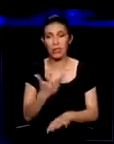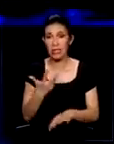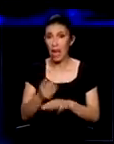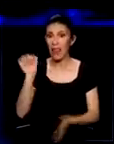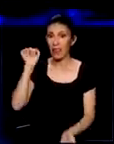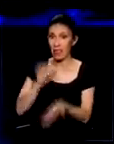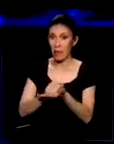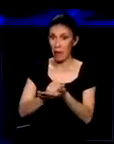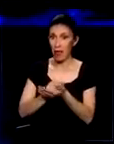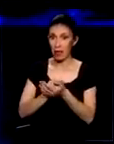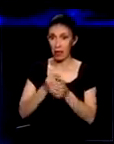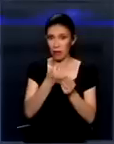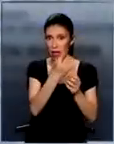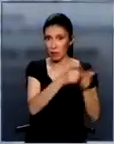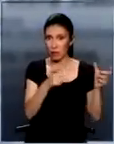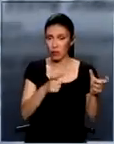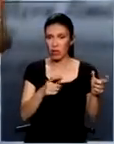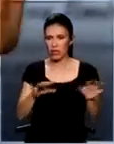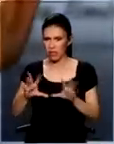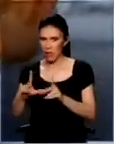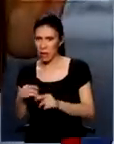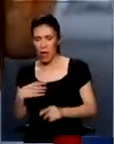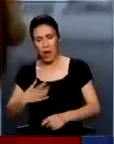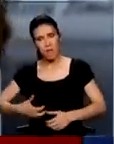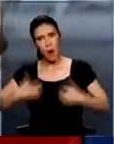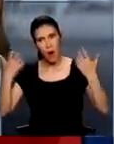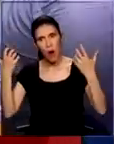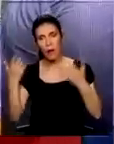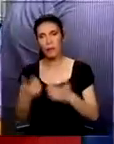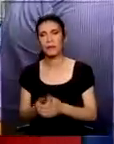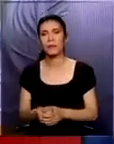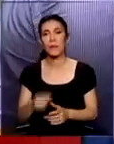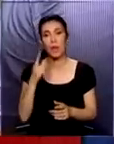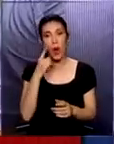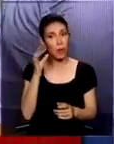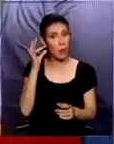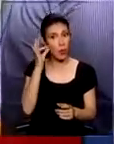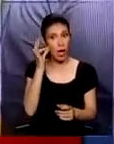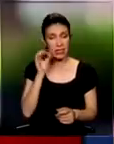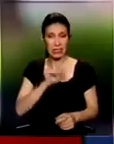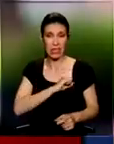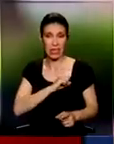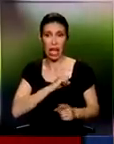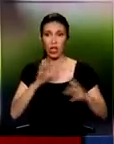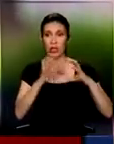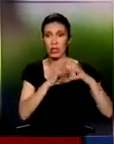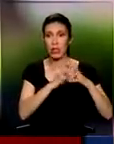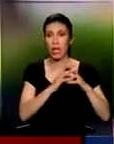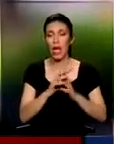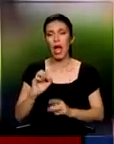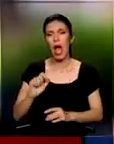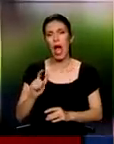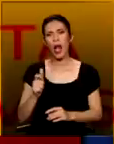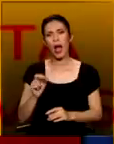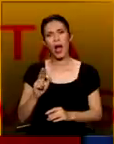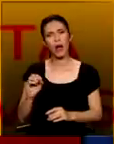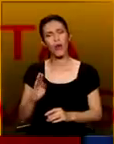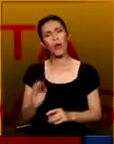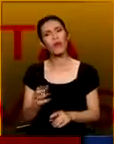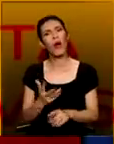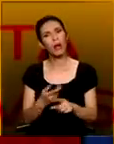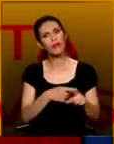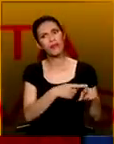violentamente al conocer la denuncia. Hombres, mujeres de Santiago, Chillán y Algarrobo, doctores, abogados y otros, de todo,